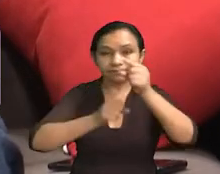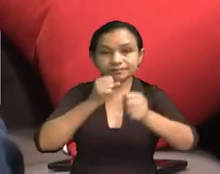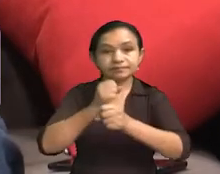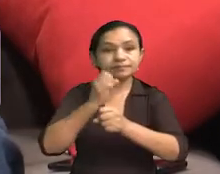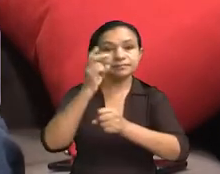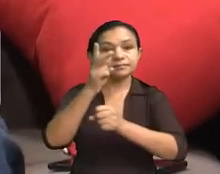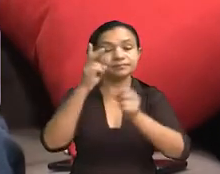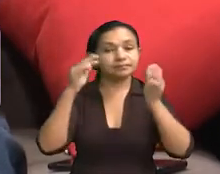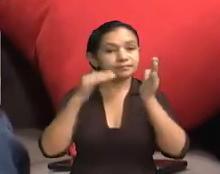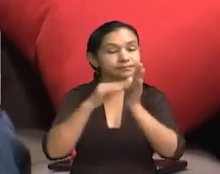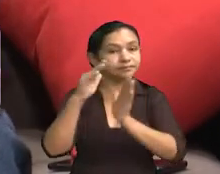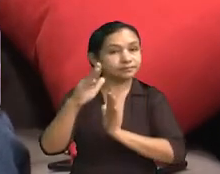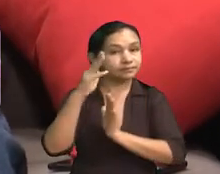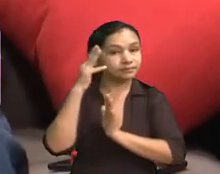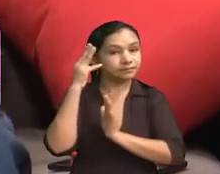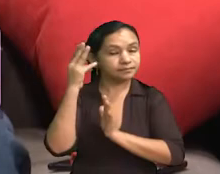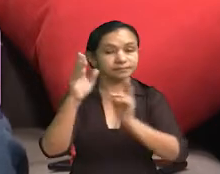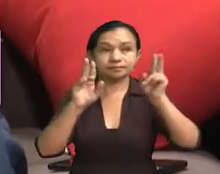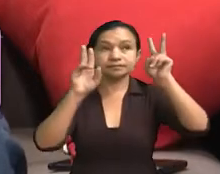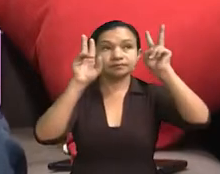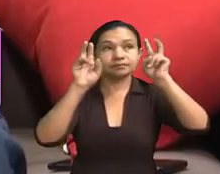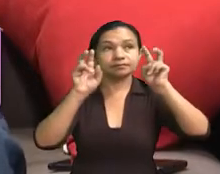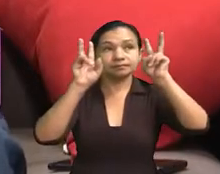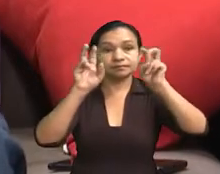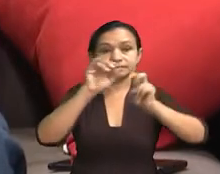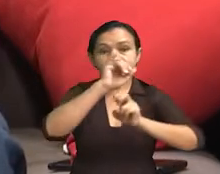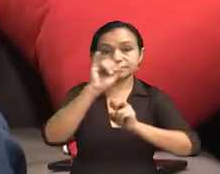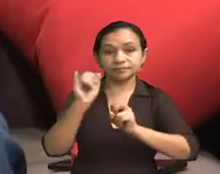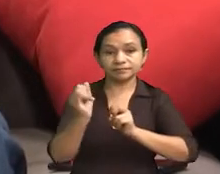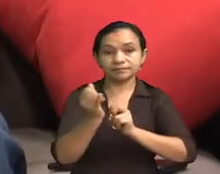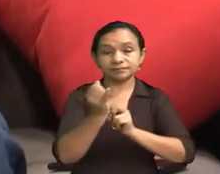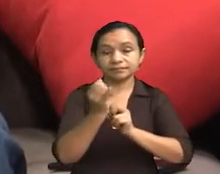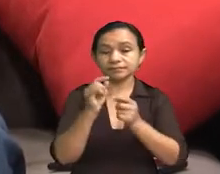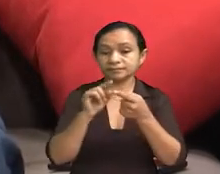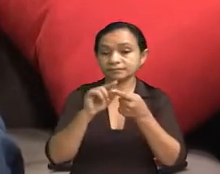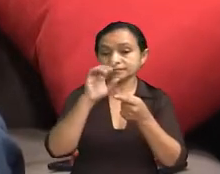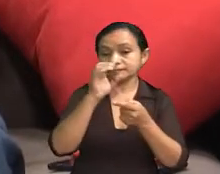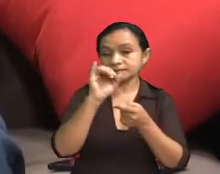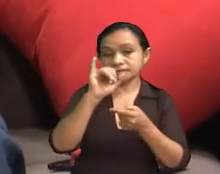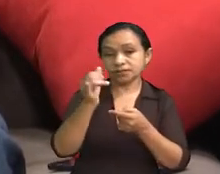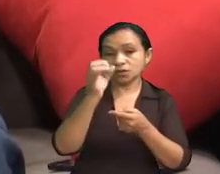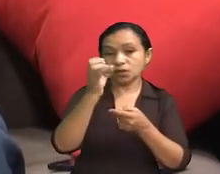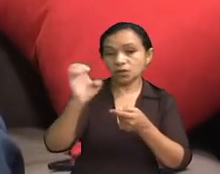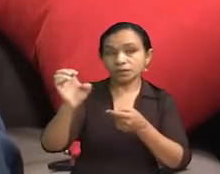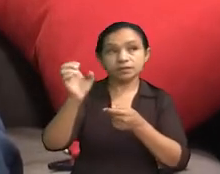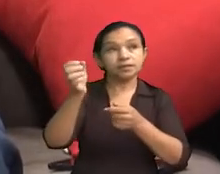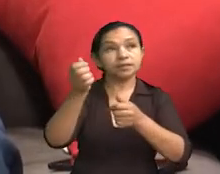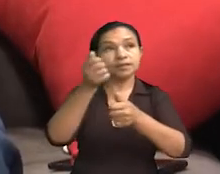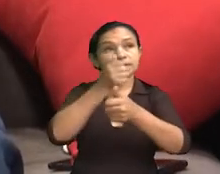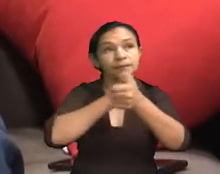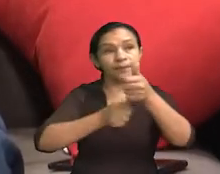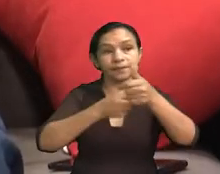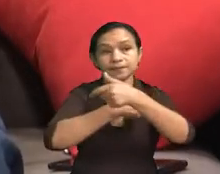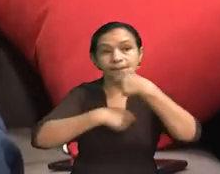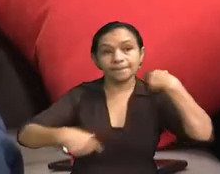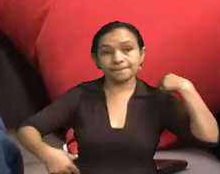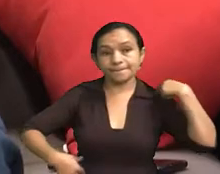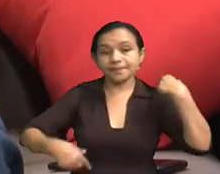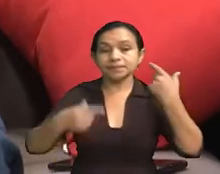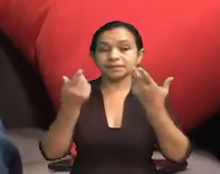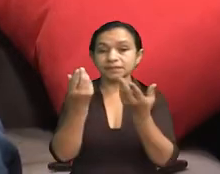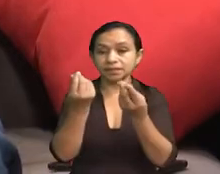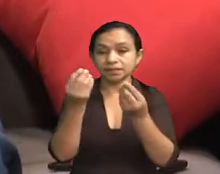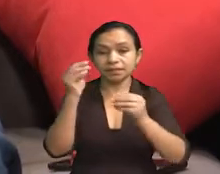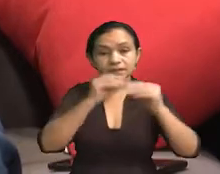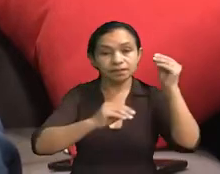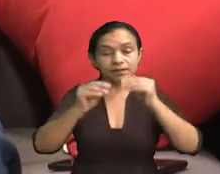2019 sobre este tema. Pues con nosotros el compañero José Figueroa, quien es diputado y además vicepresidente de la Comisión de Producción, Economía y Presupuesto